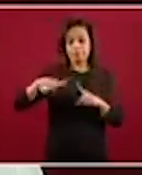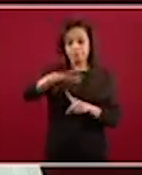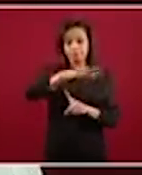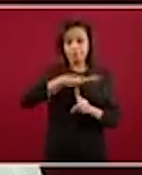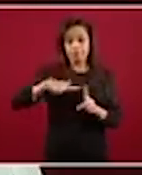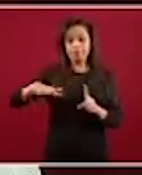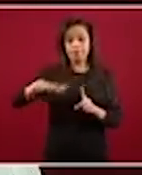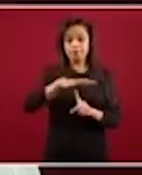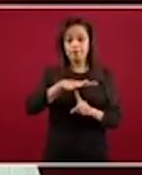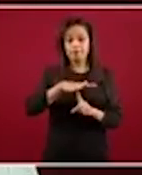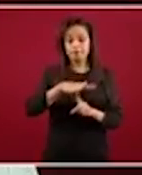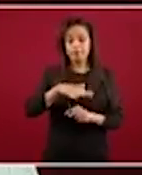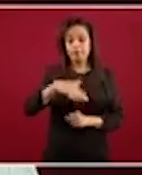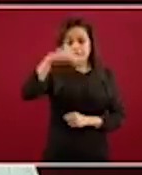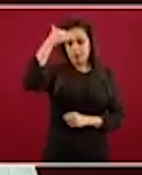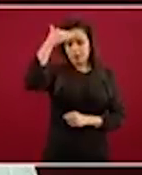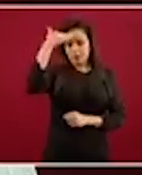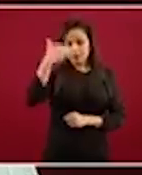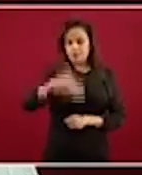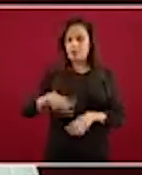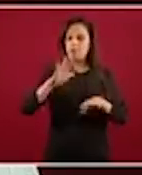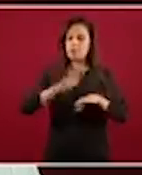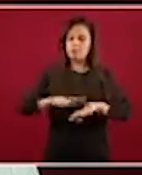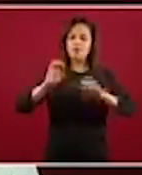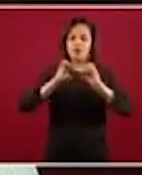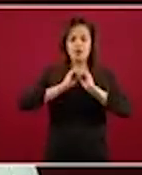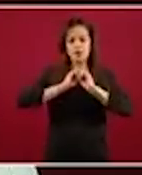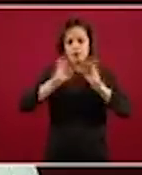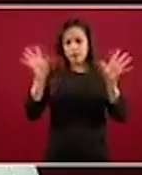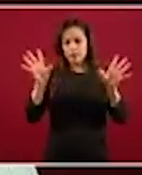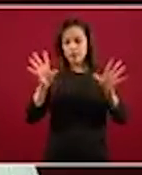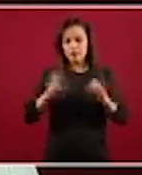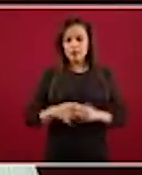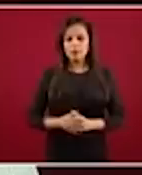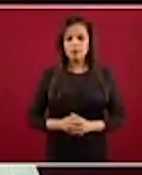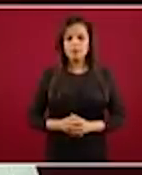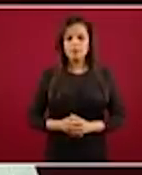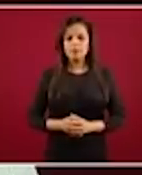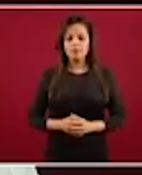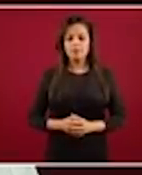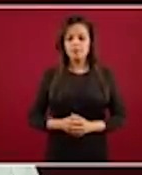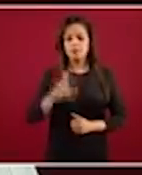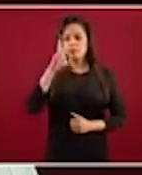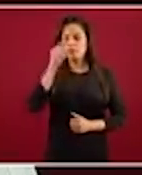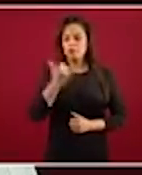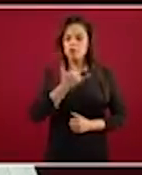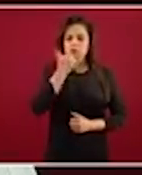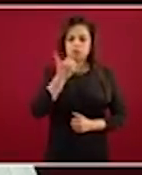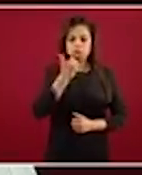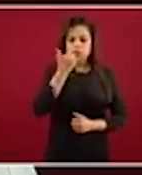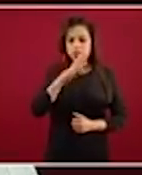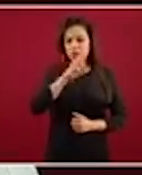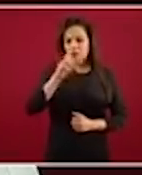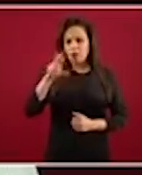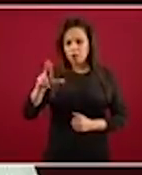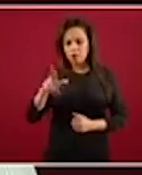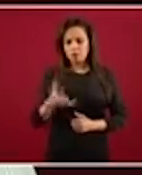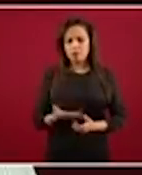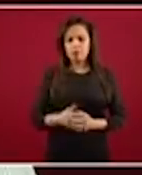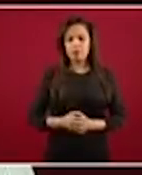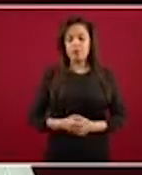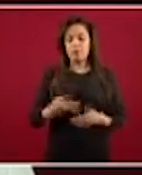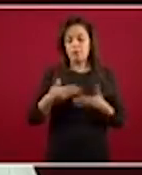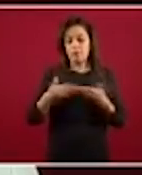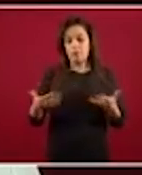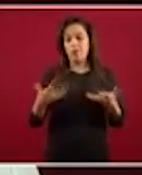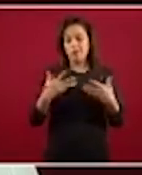tener una noción clara e inconfundible del momento de oportunidad que